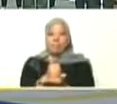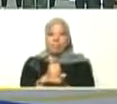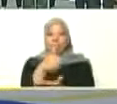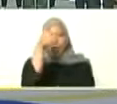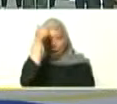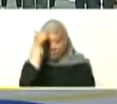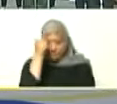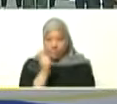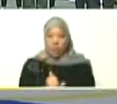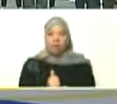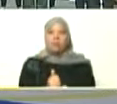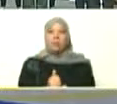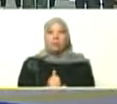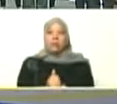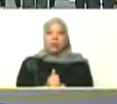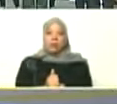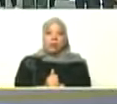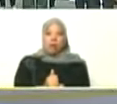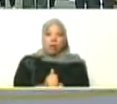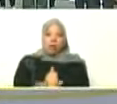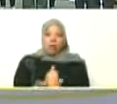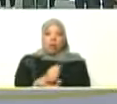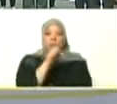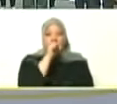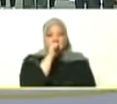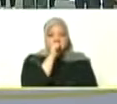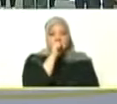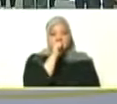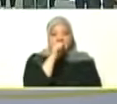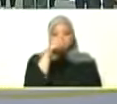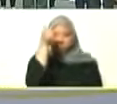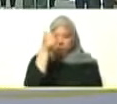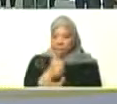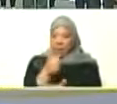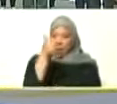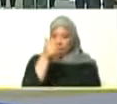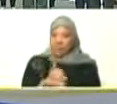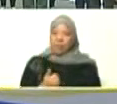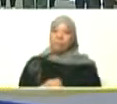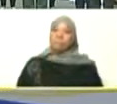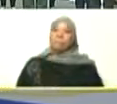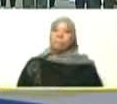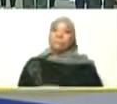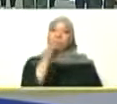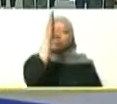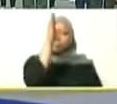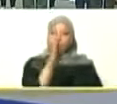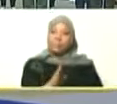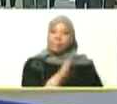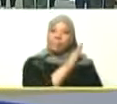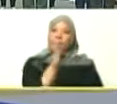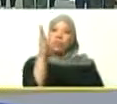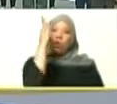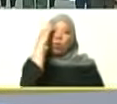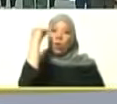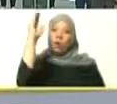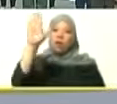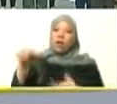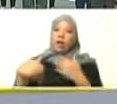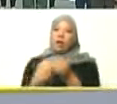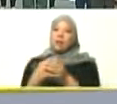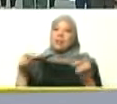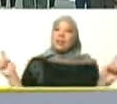sea, amén, así sea. Bueno, que Dios me los bendiga, pues. Hasta la victoria